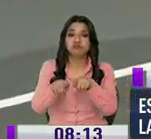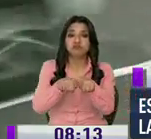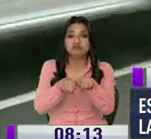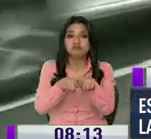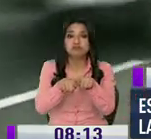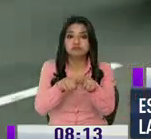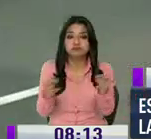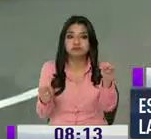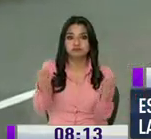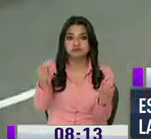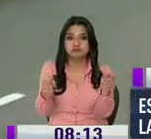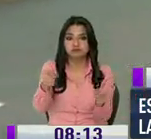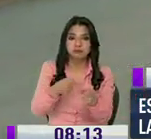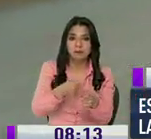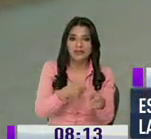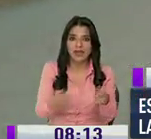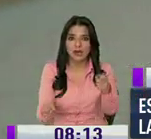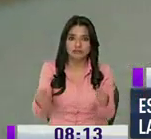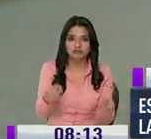madera. Tenemos